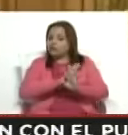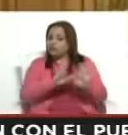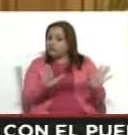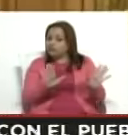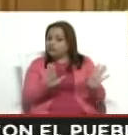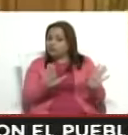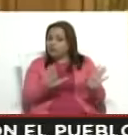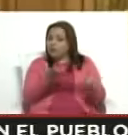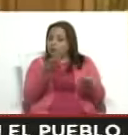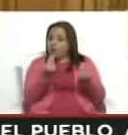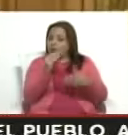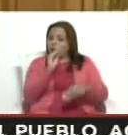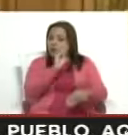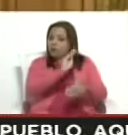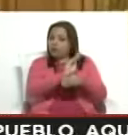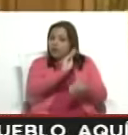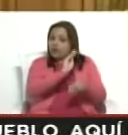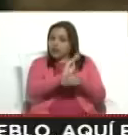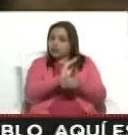muchísimo cuidado.